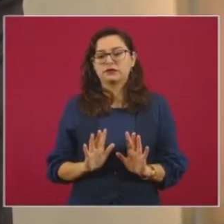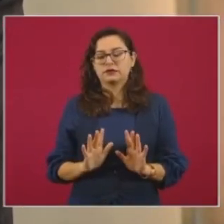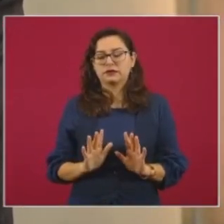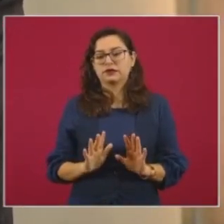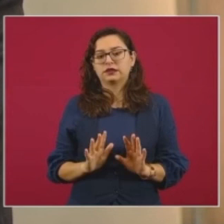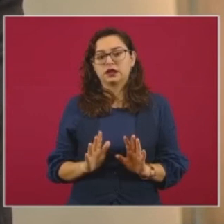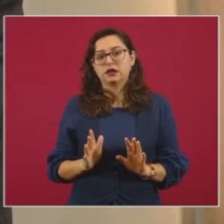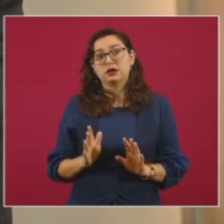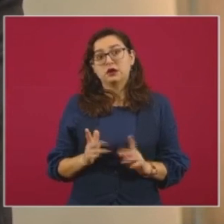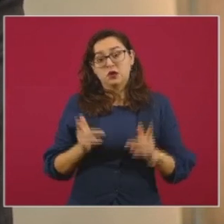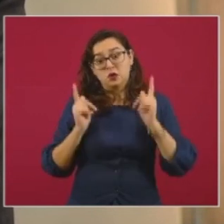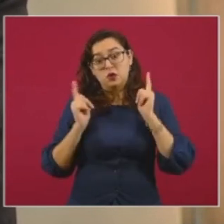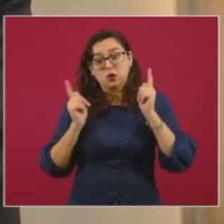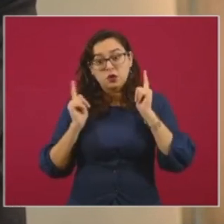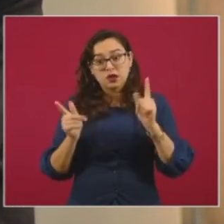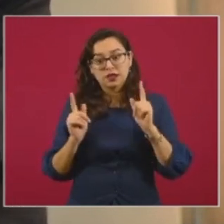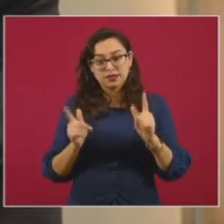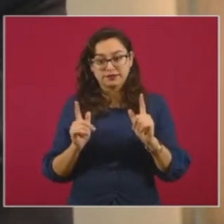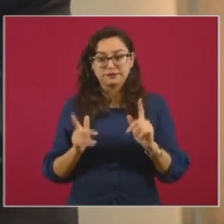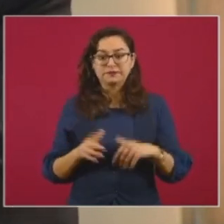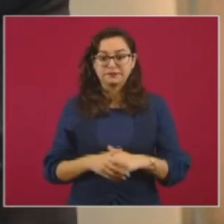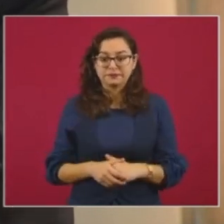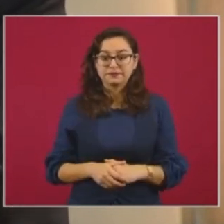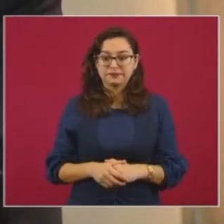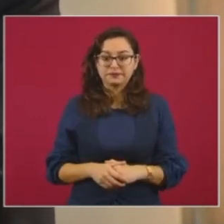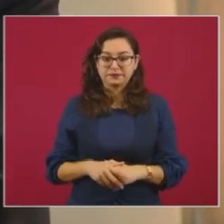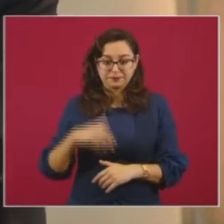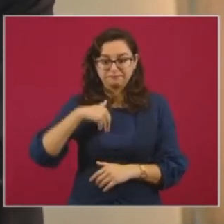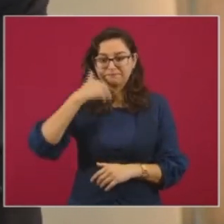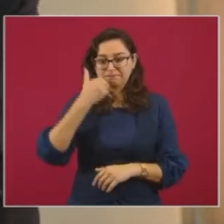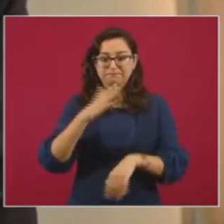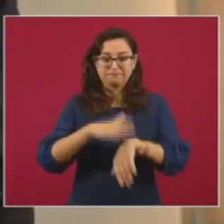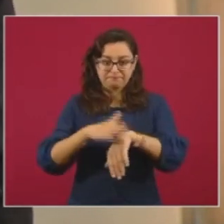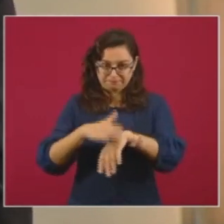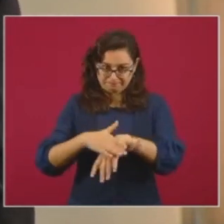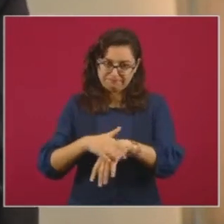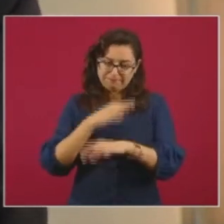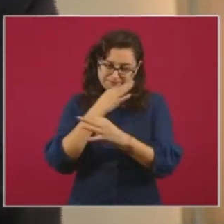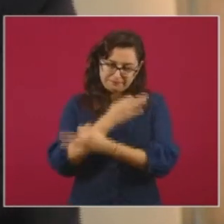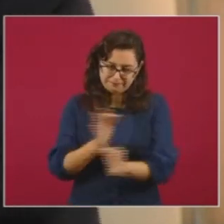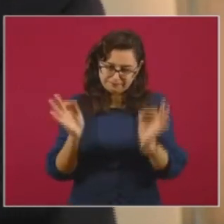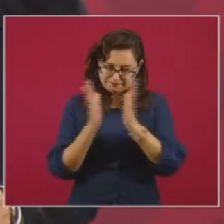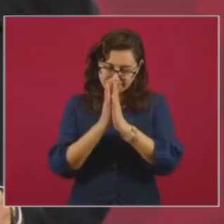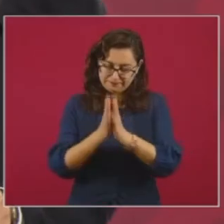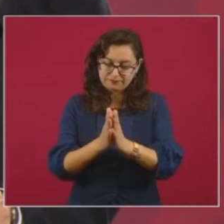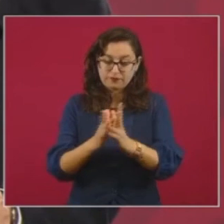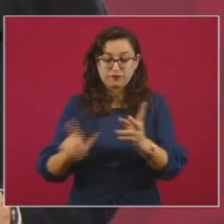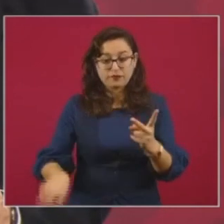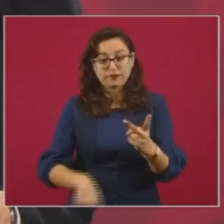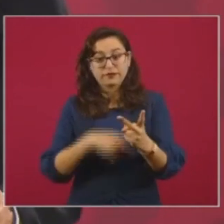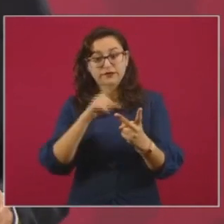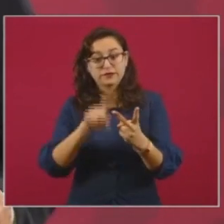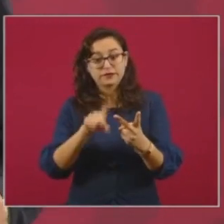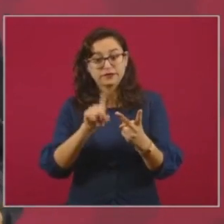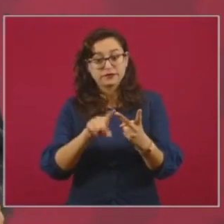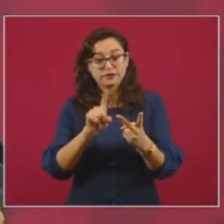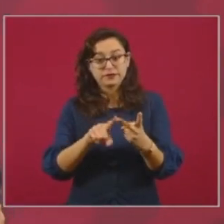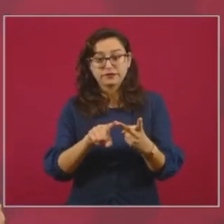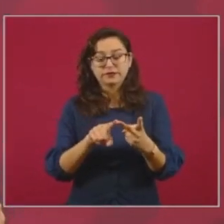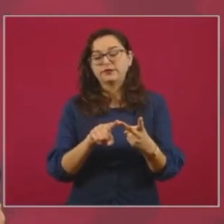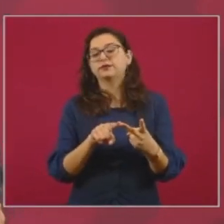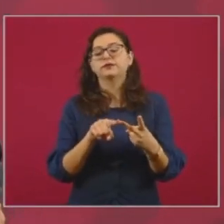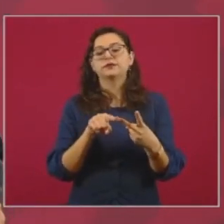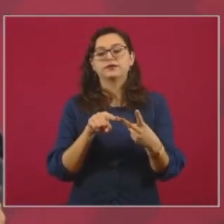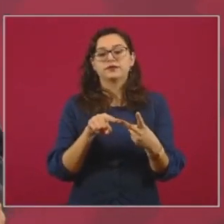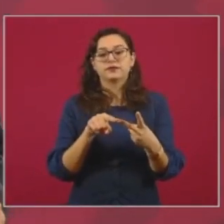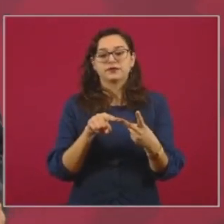quería hacer mención a este tema. Lo segundo es agradecerle a los